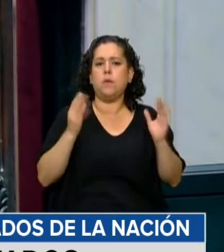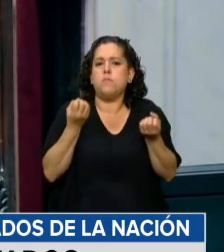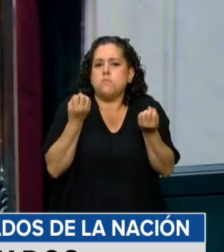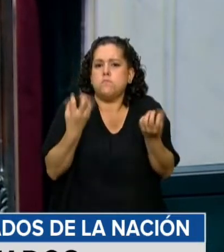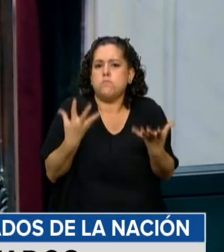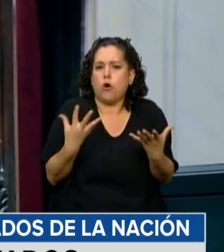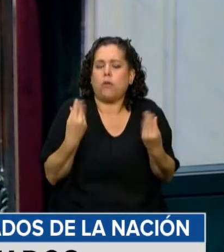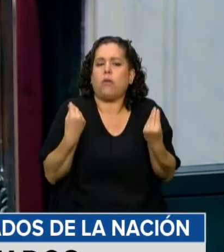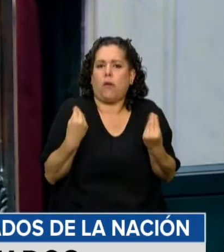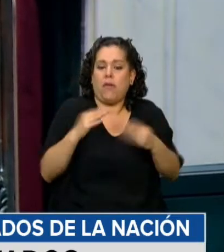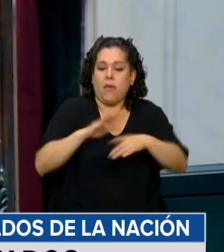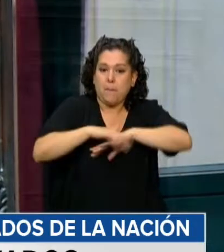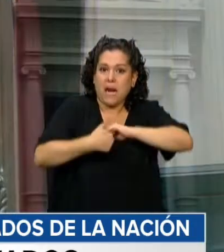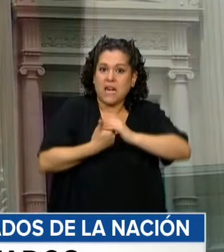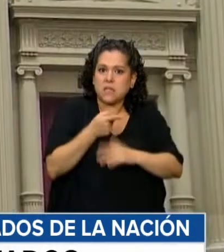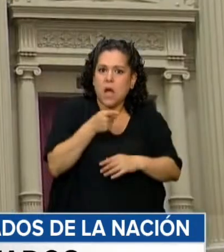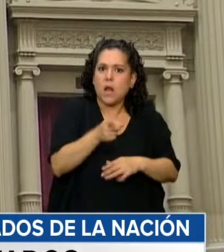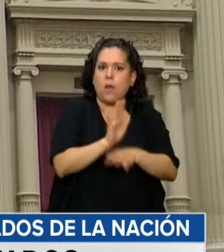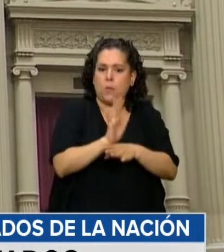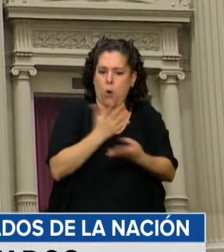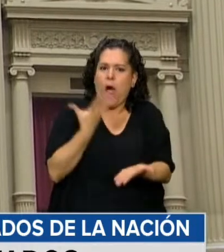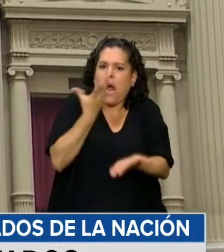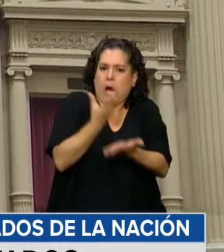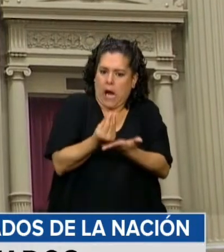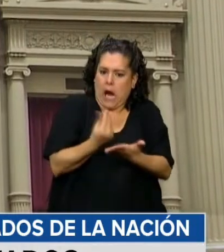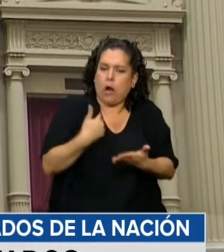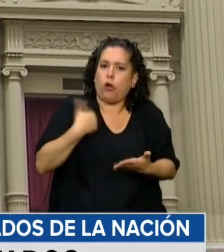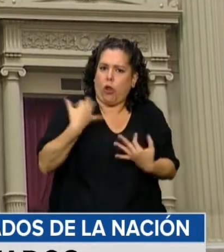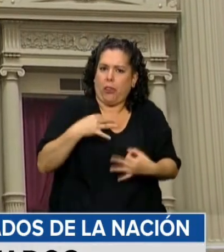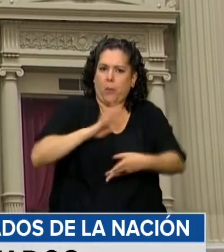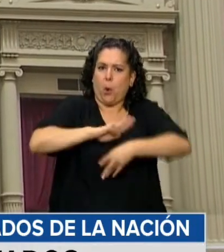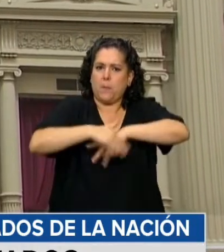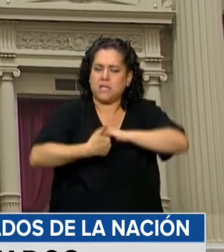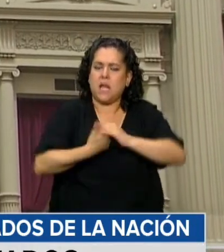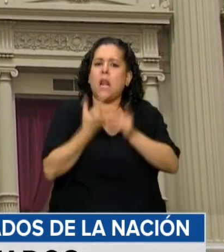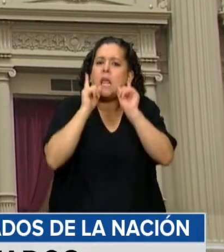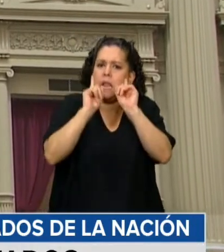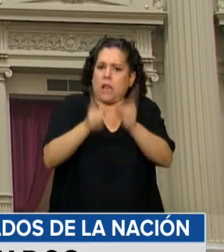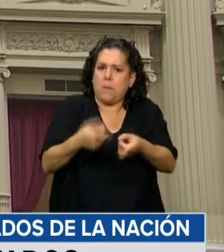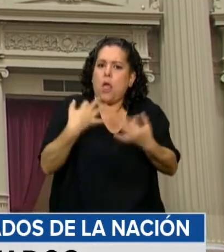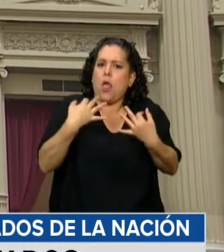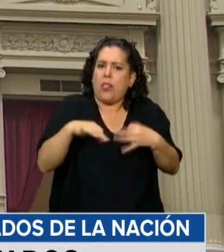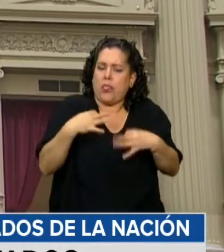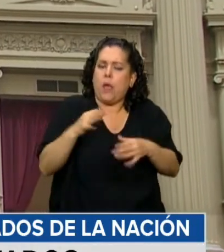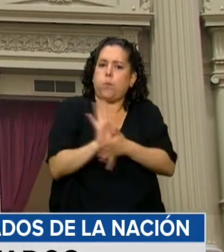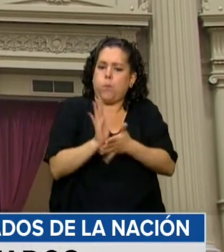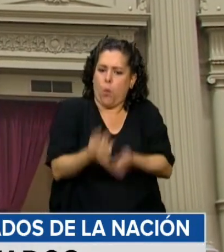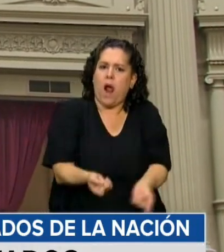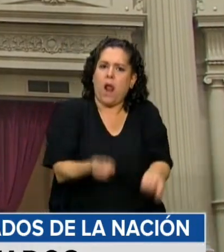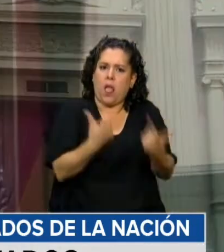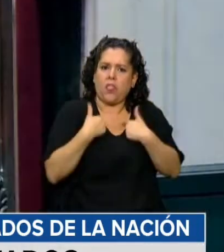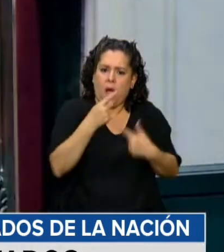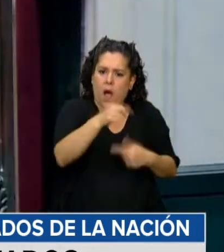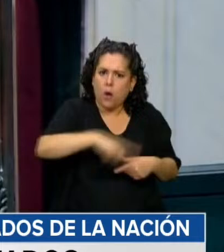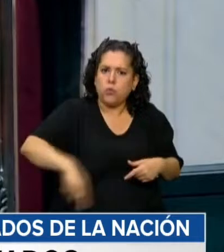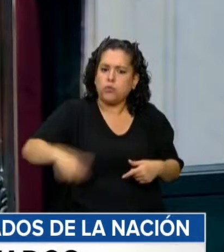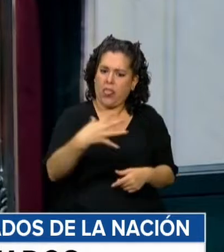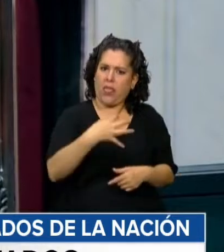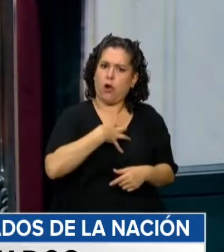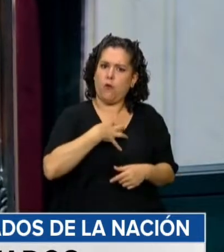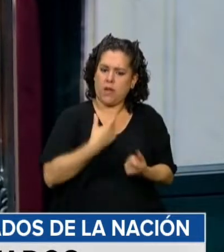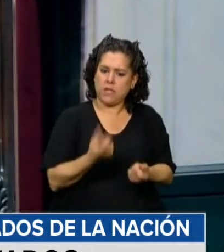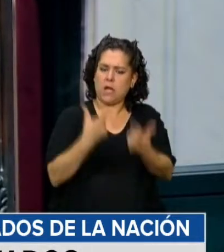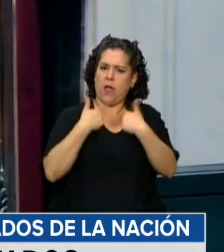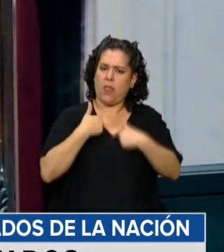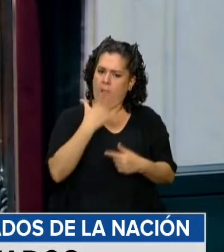es atinente a la naturaleza del cargo, sino también porque debo responder a la confianza que me han dispensado al